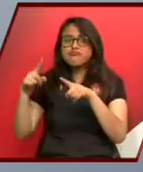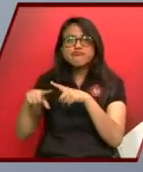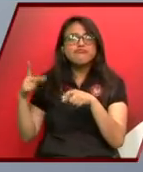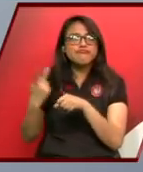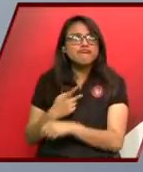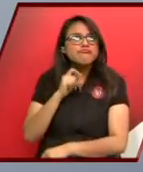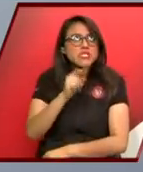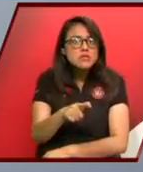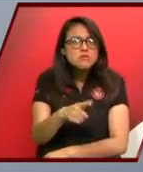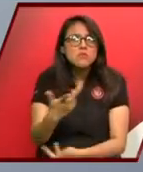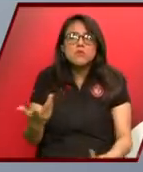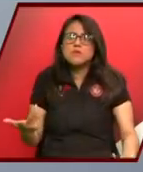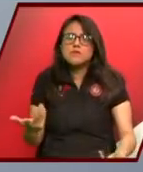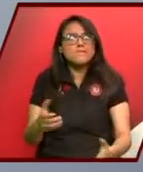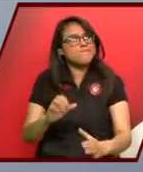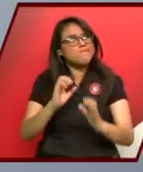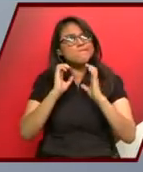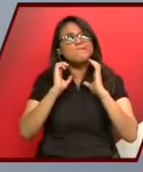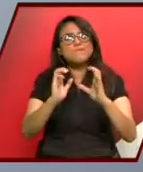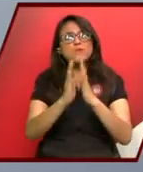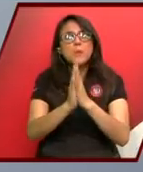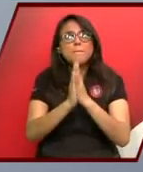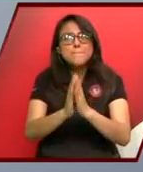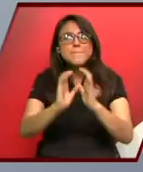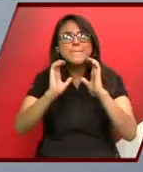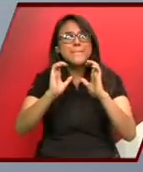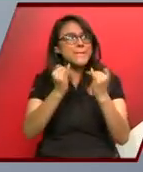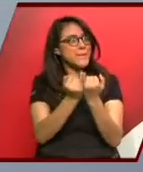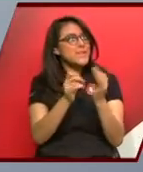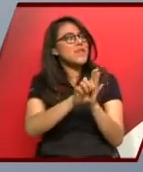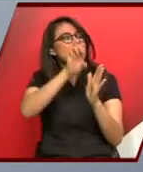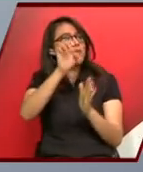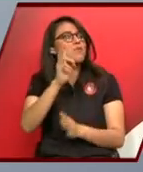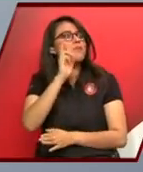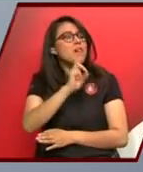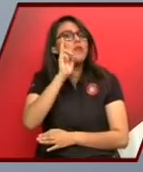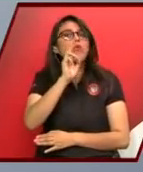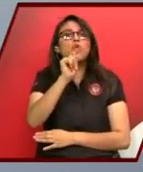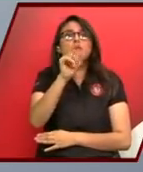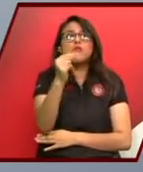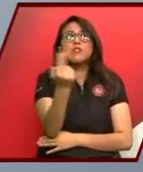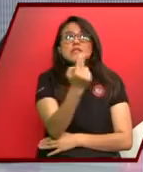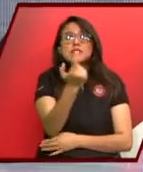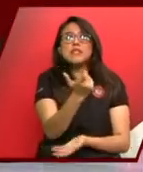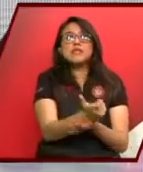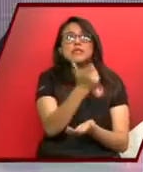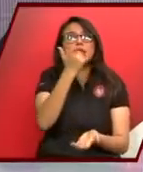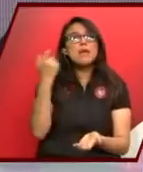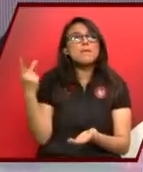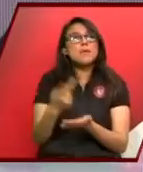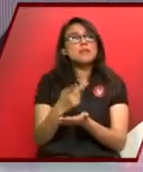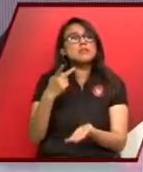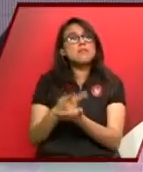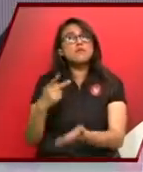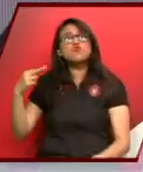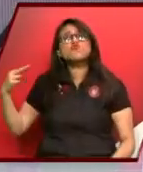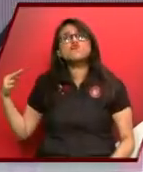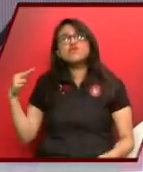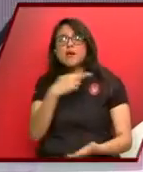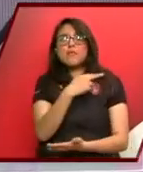otro. Cuidado. ¿Vio cómo me lo fregué ahorita de fácil? Mira, necesita dinero, préstamos de inmediato.